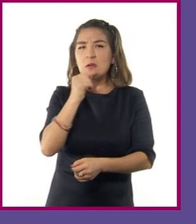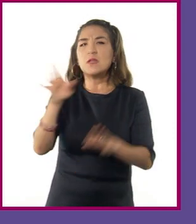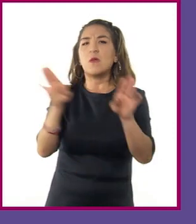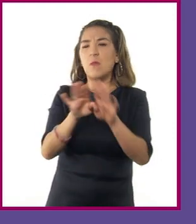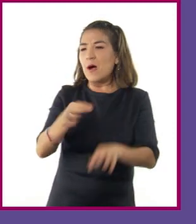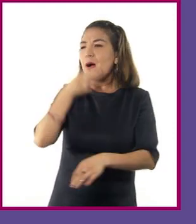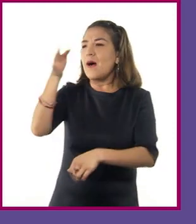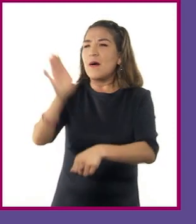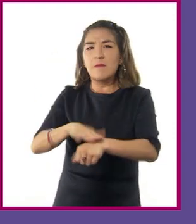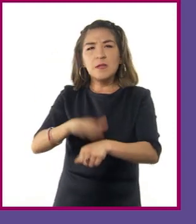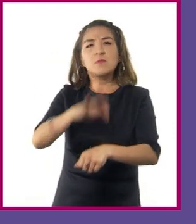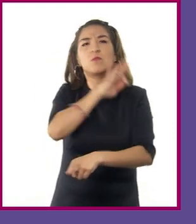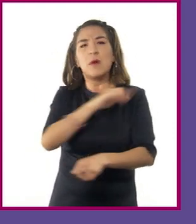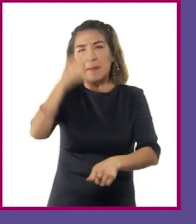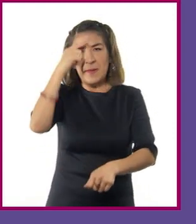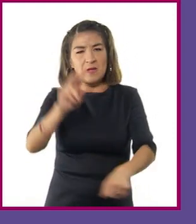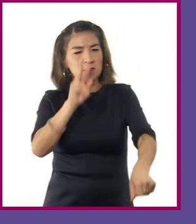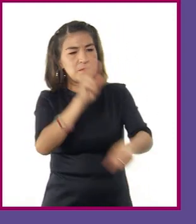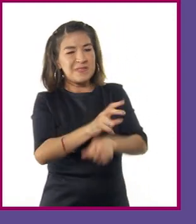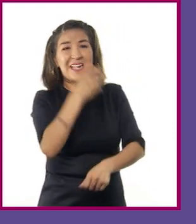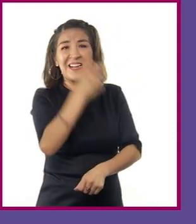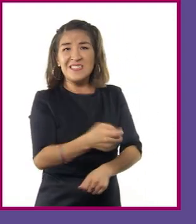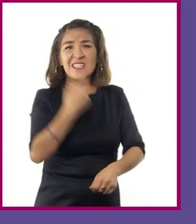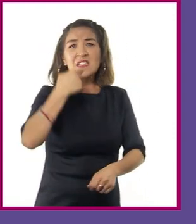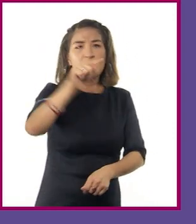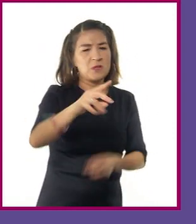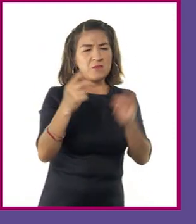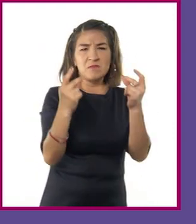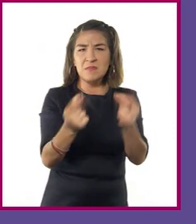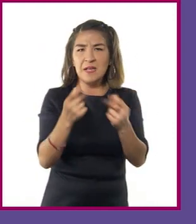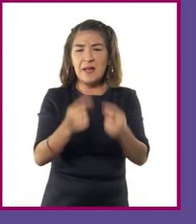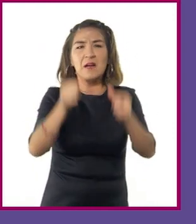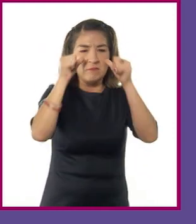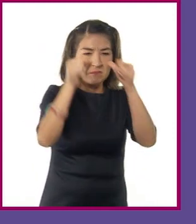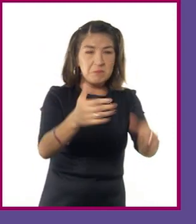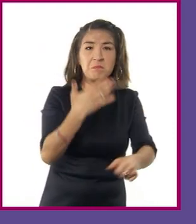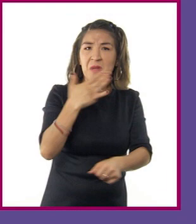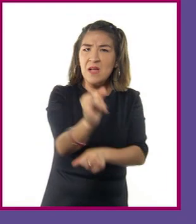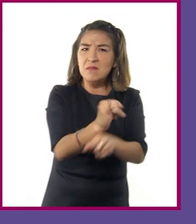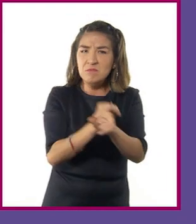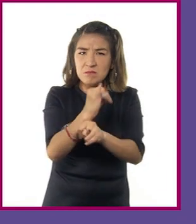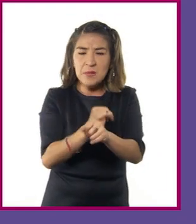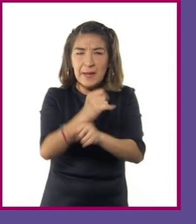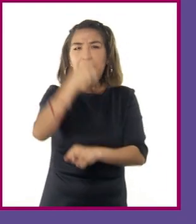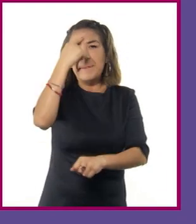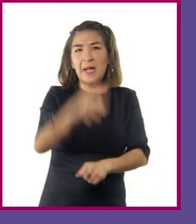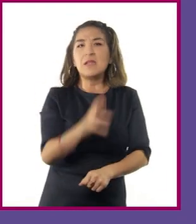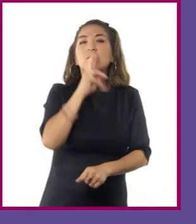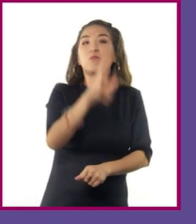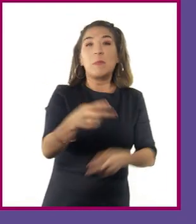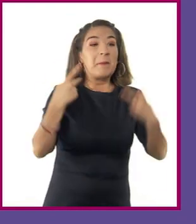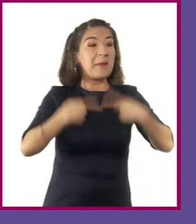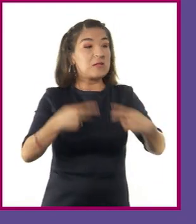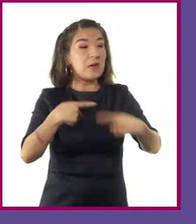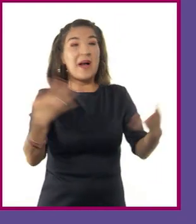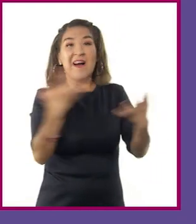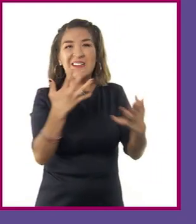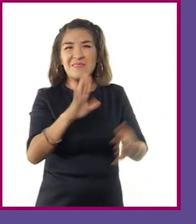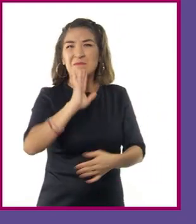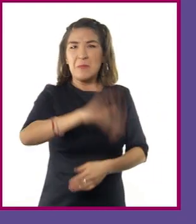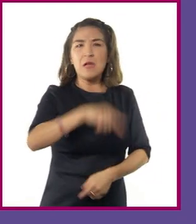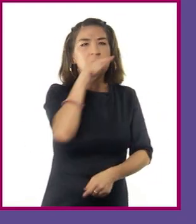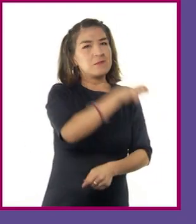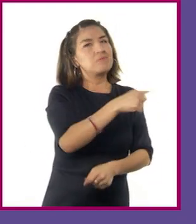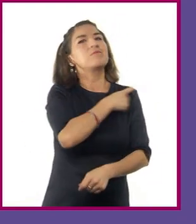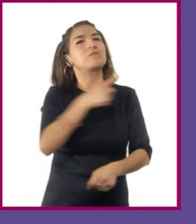en mecanismos para vigilar que esas denuncias sean bien investigadas y que los responsables reciban